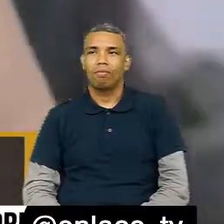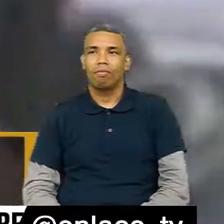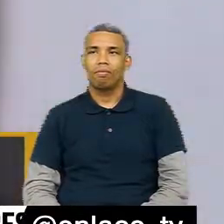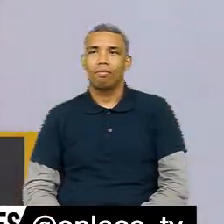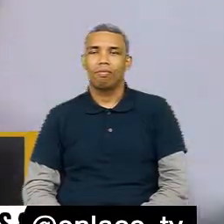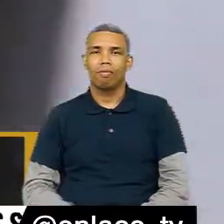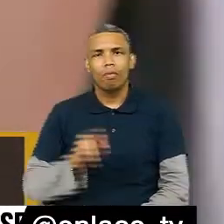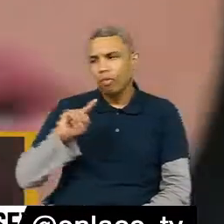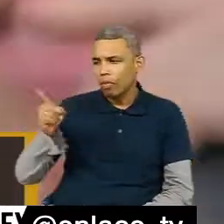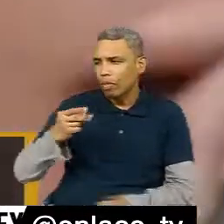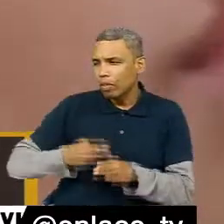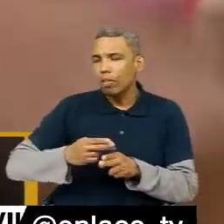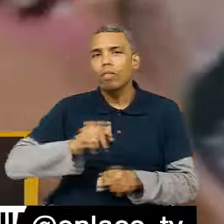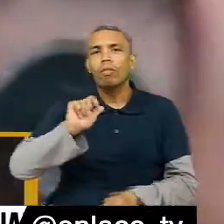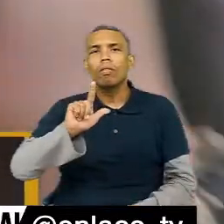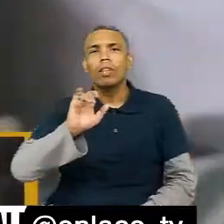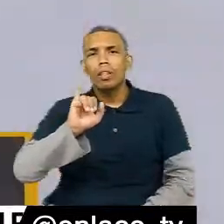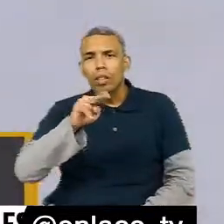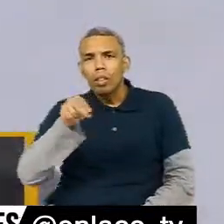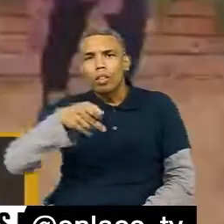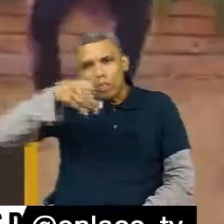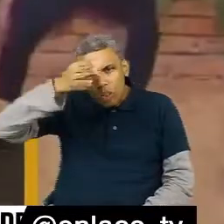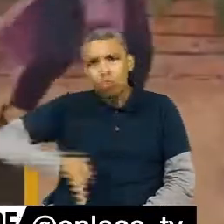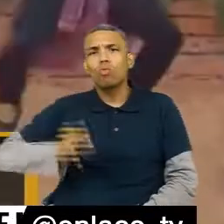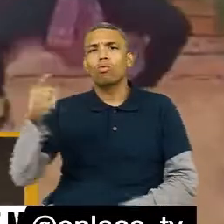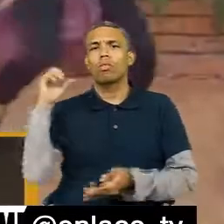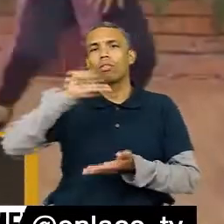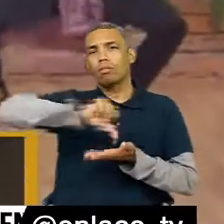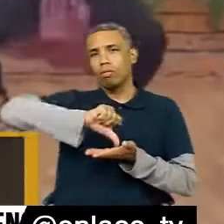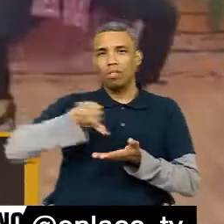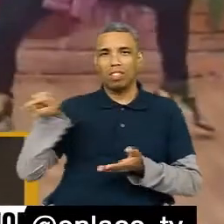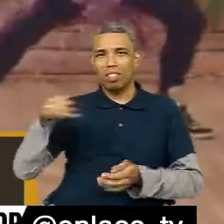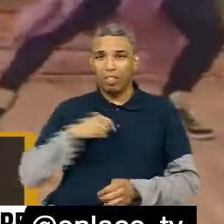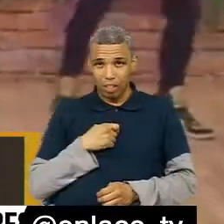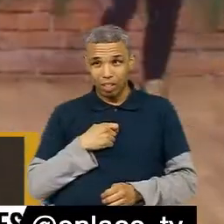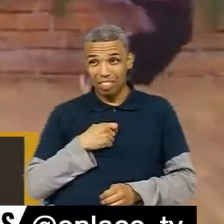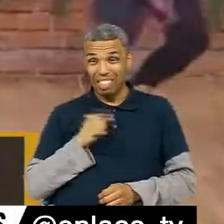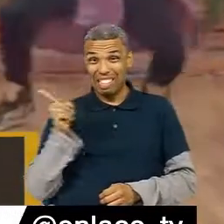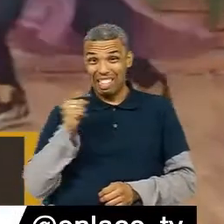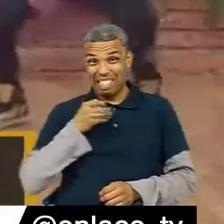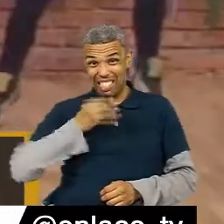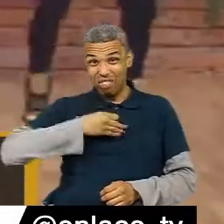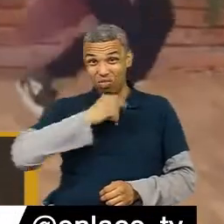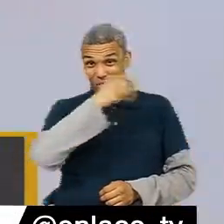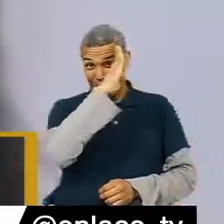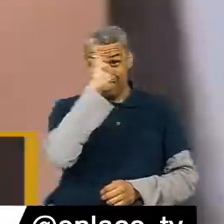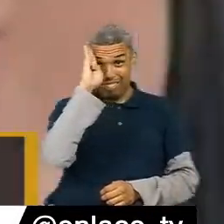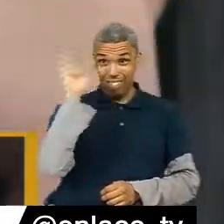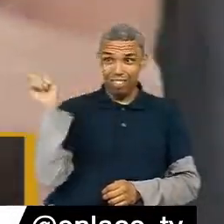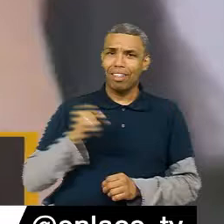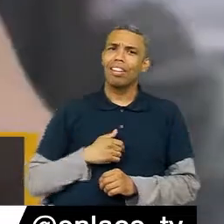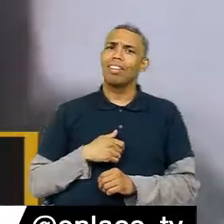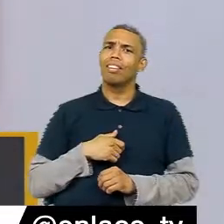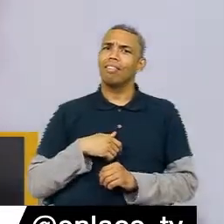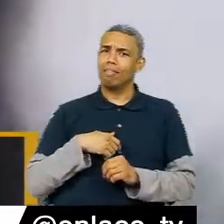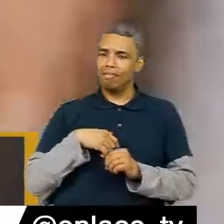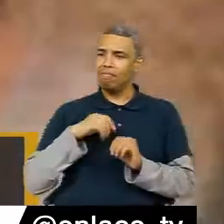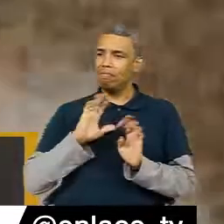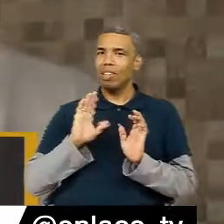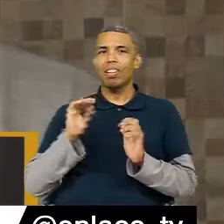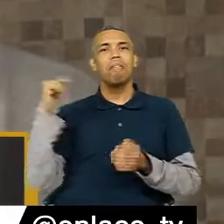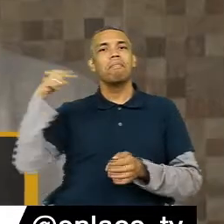Es de San Gil y llegó a Enlace Noticias para que los barranqueños conozcan su nuevo trabajo discográfico denominado Nuestro Secreto. Bueno, va